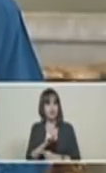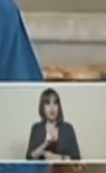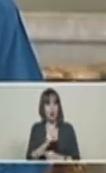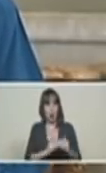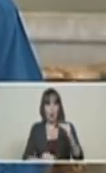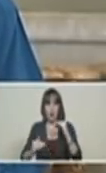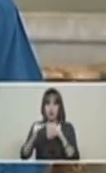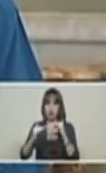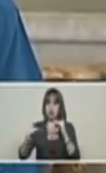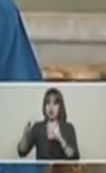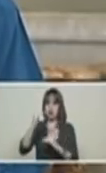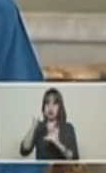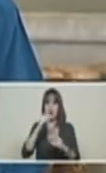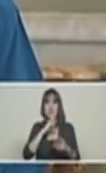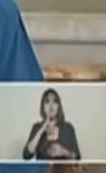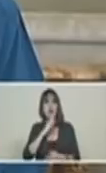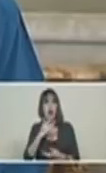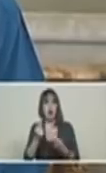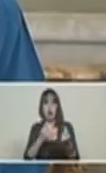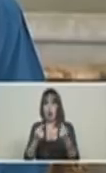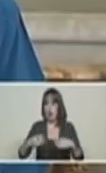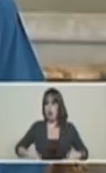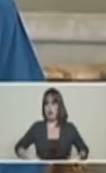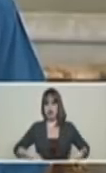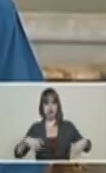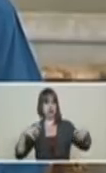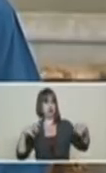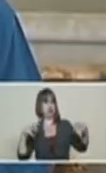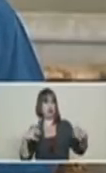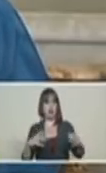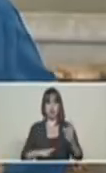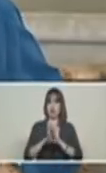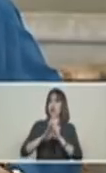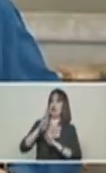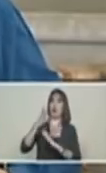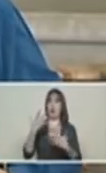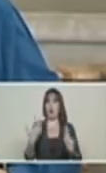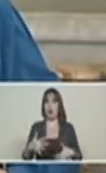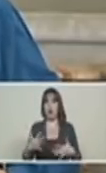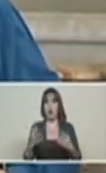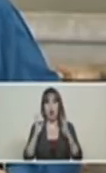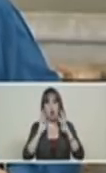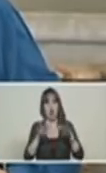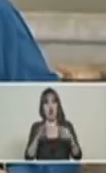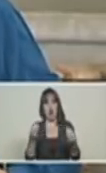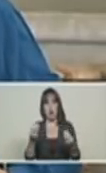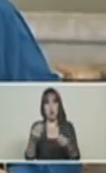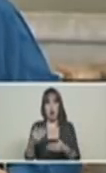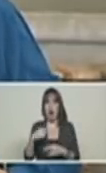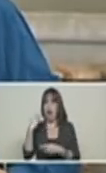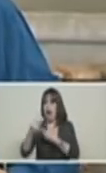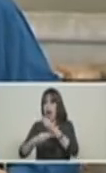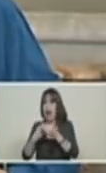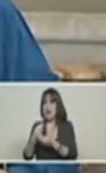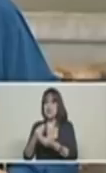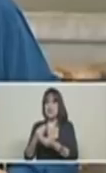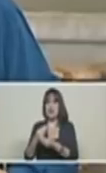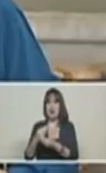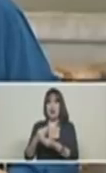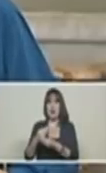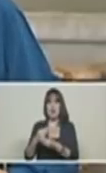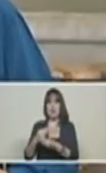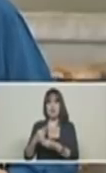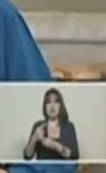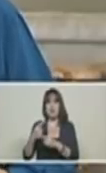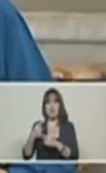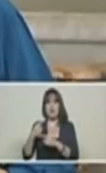crecimiento de las cuentas bancarias de los multimillonarios. Ese es el crecimiento económico que propicia Macri en Argentina. Que los ricos sean